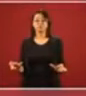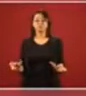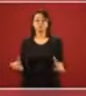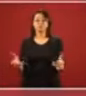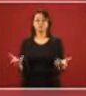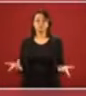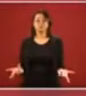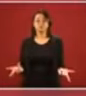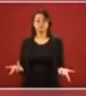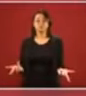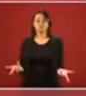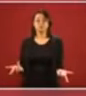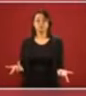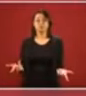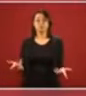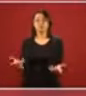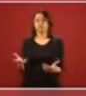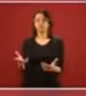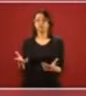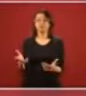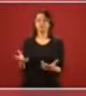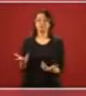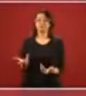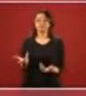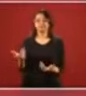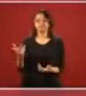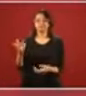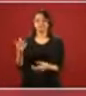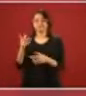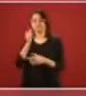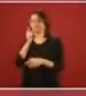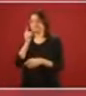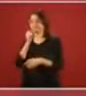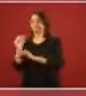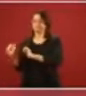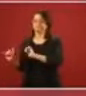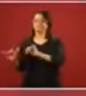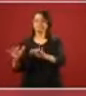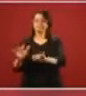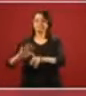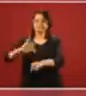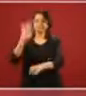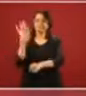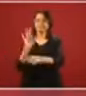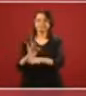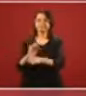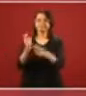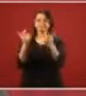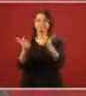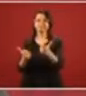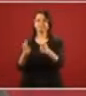se protejan los bienes de todos.